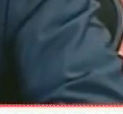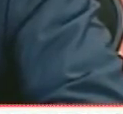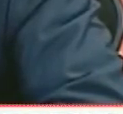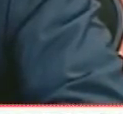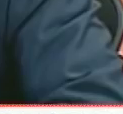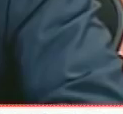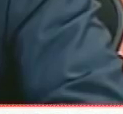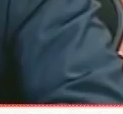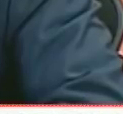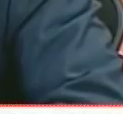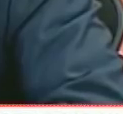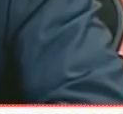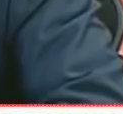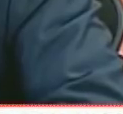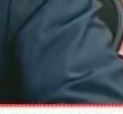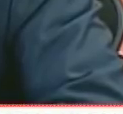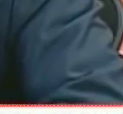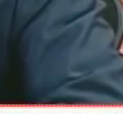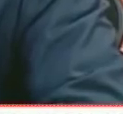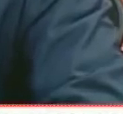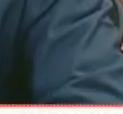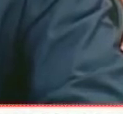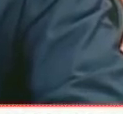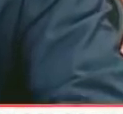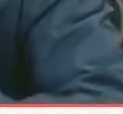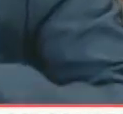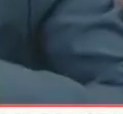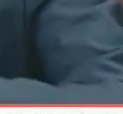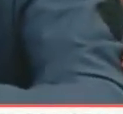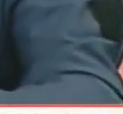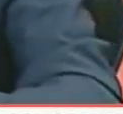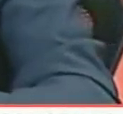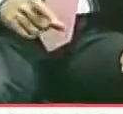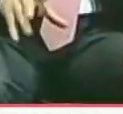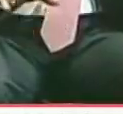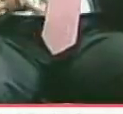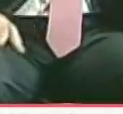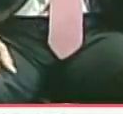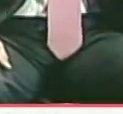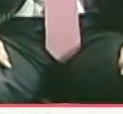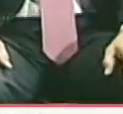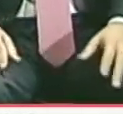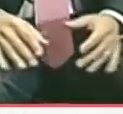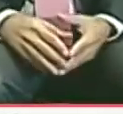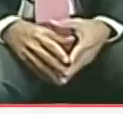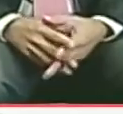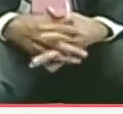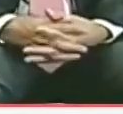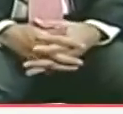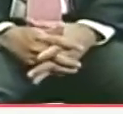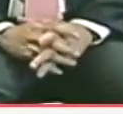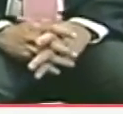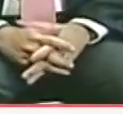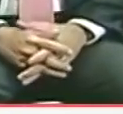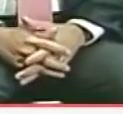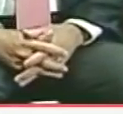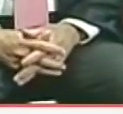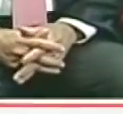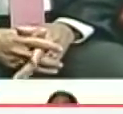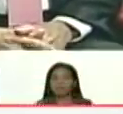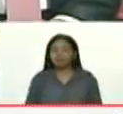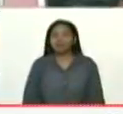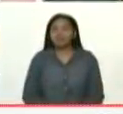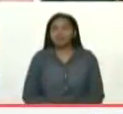de Venezuela al cierre de año puedan hacer este tipo de transacciones. Excelente, pues, crecer,